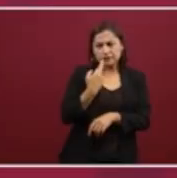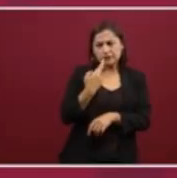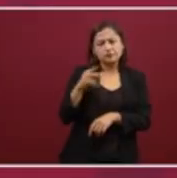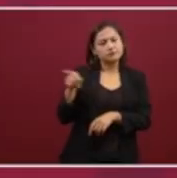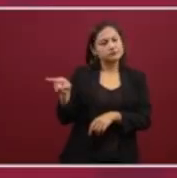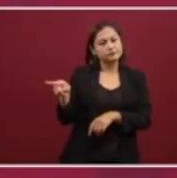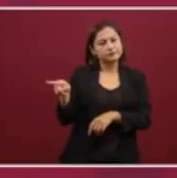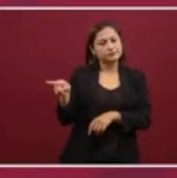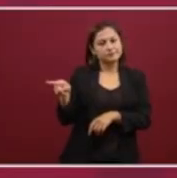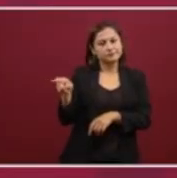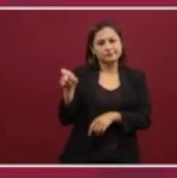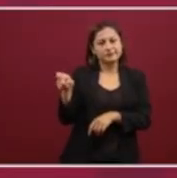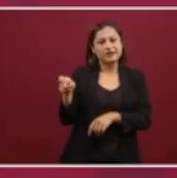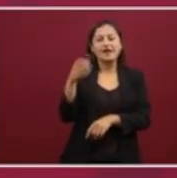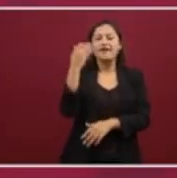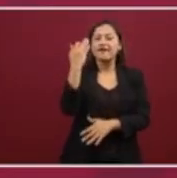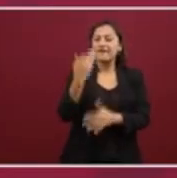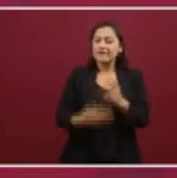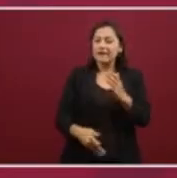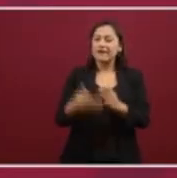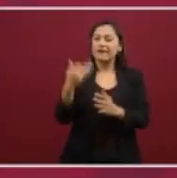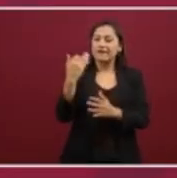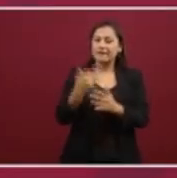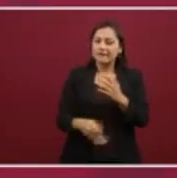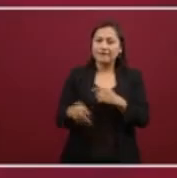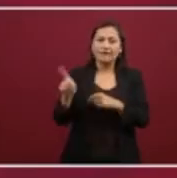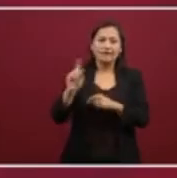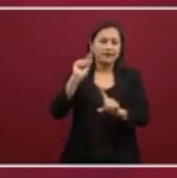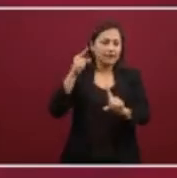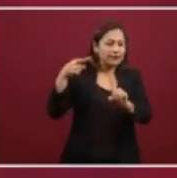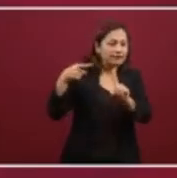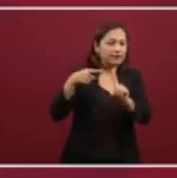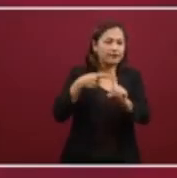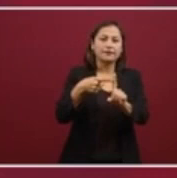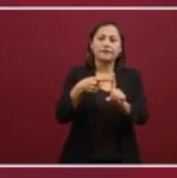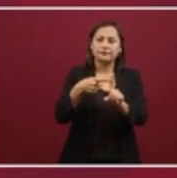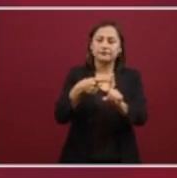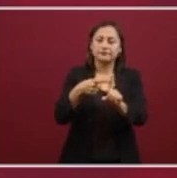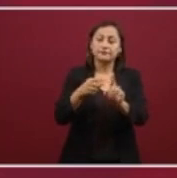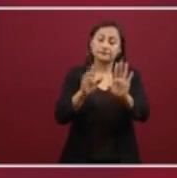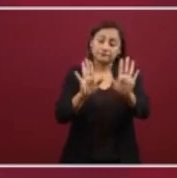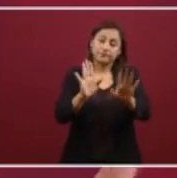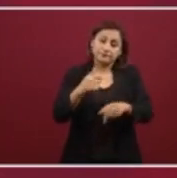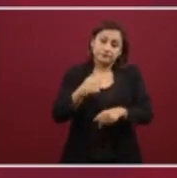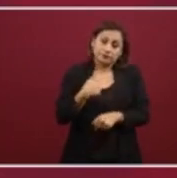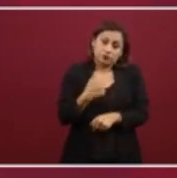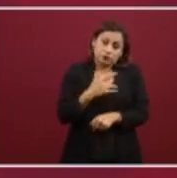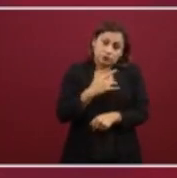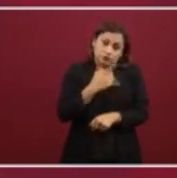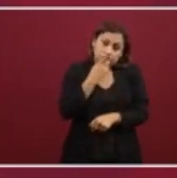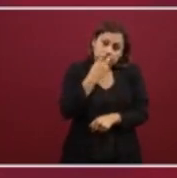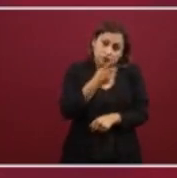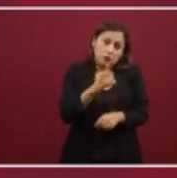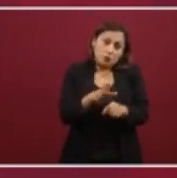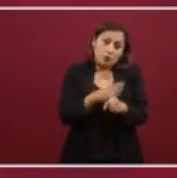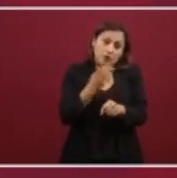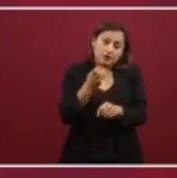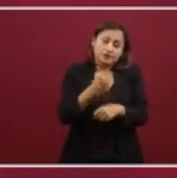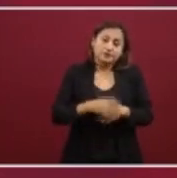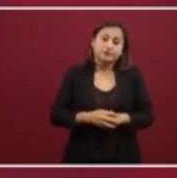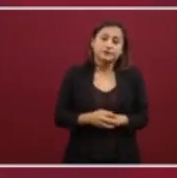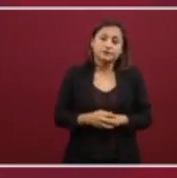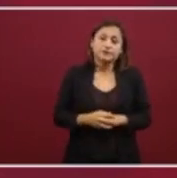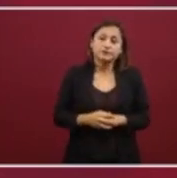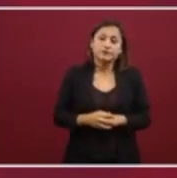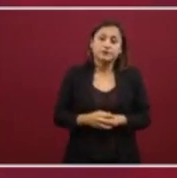los técnicos de las calificadoras. Y esto pues lo digo porque se hicieron